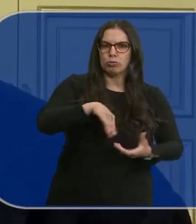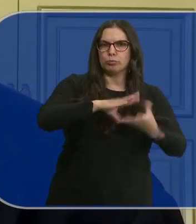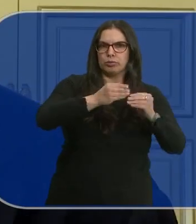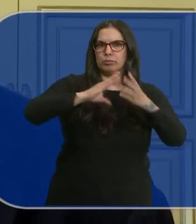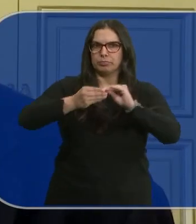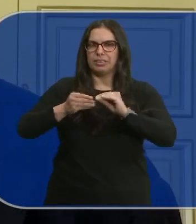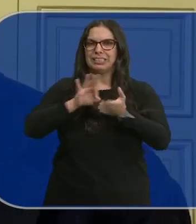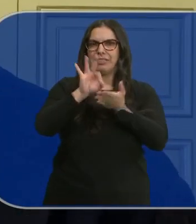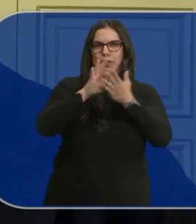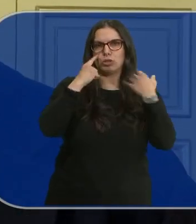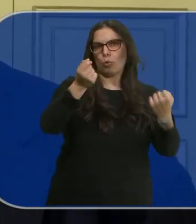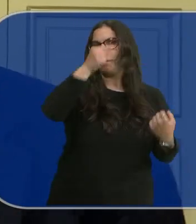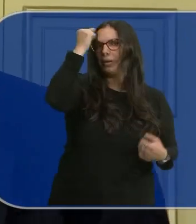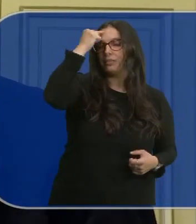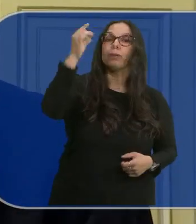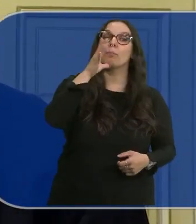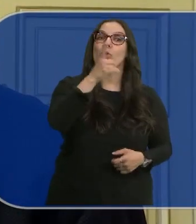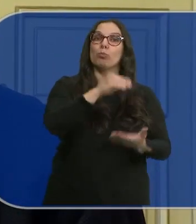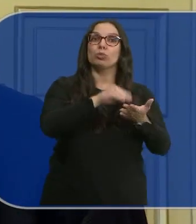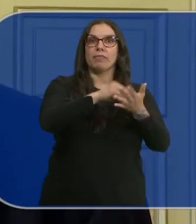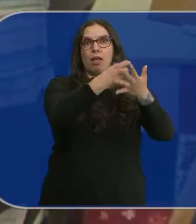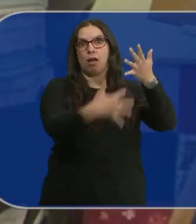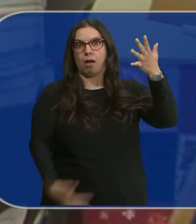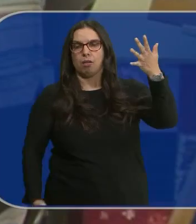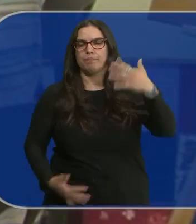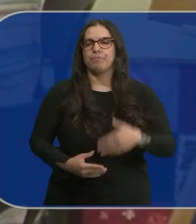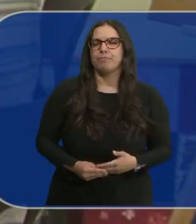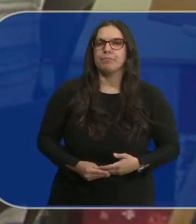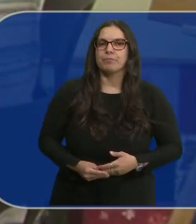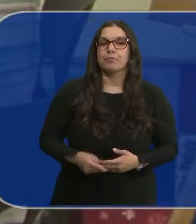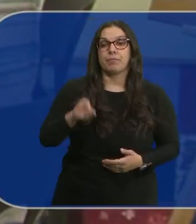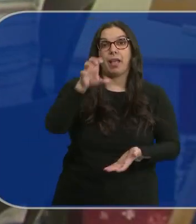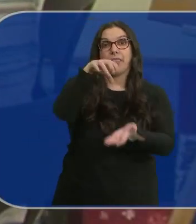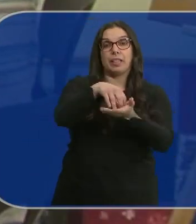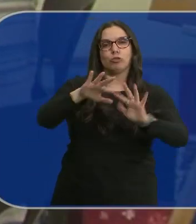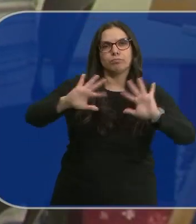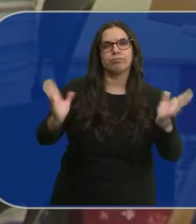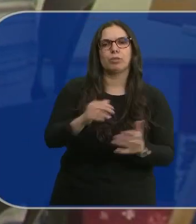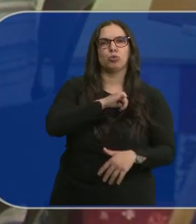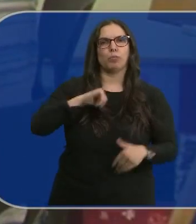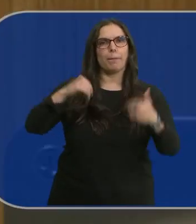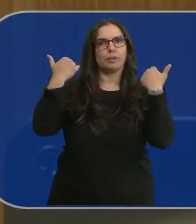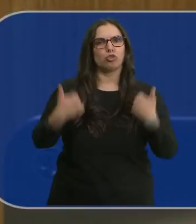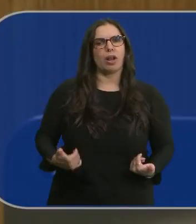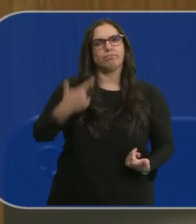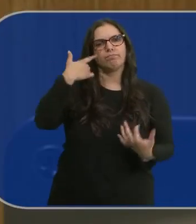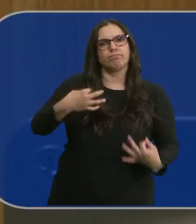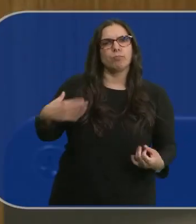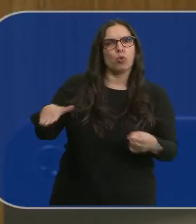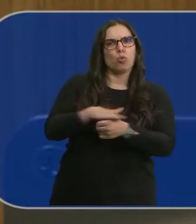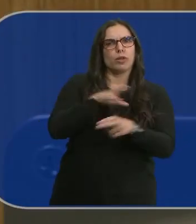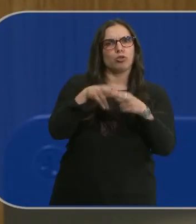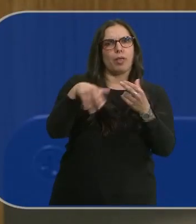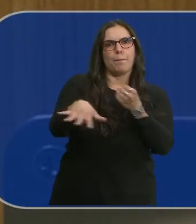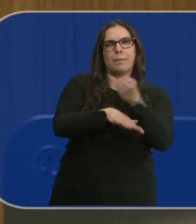servicios de salud mental, por la sobrecarga que muchas veces tienen. En Ranquines se impulsa la autonomía personal, garantizando la cobertura